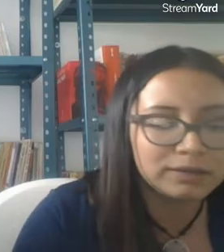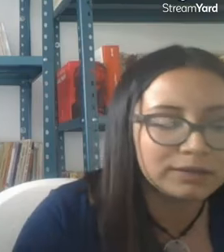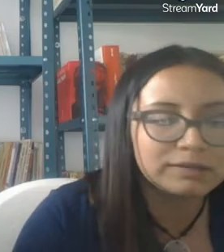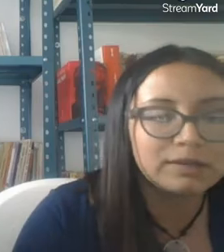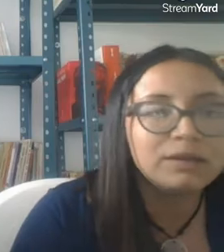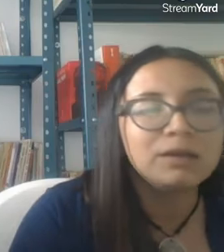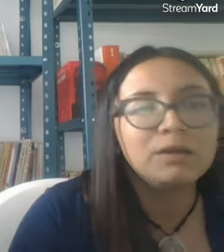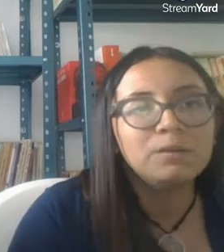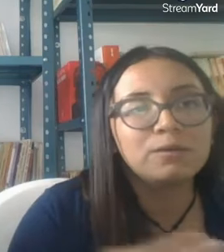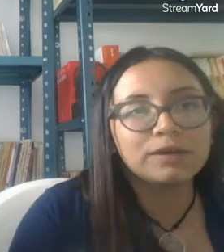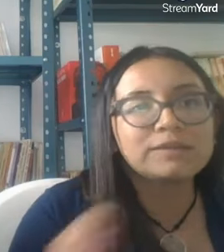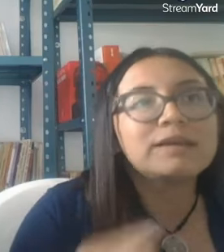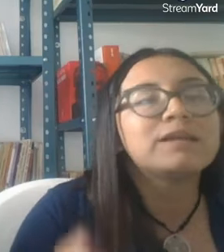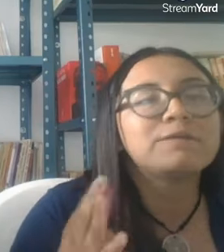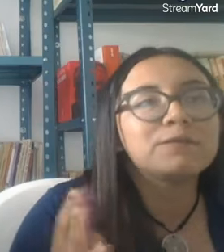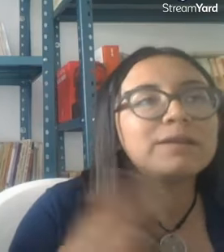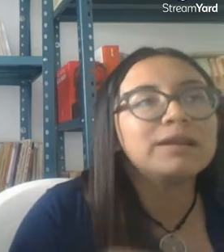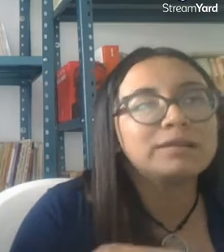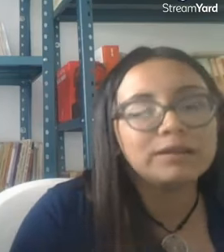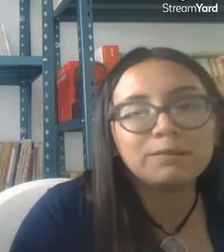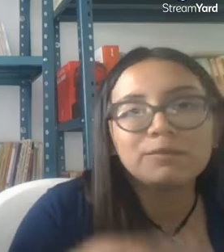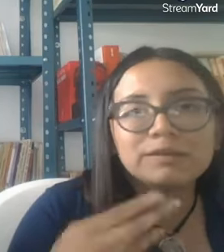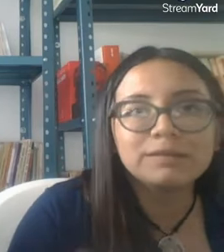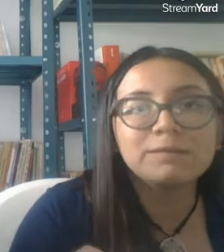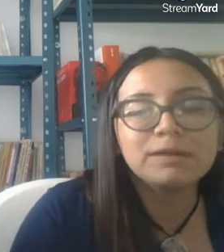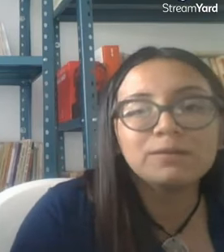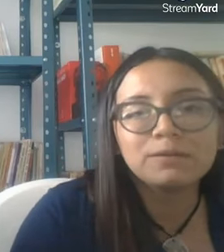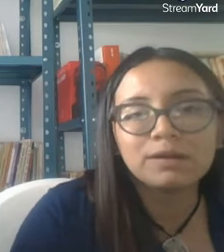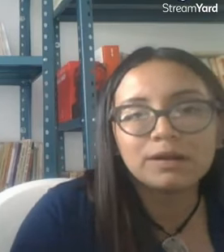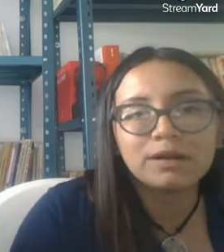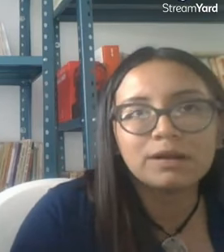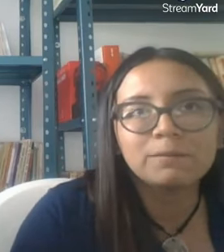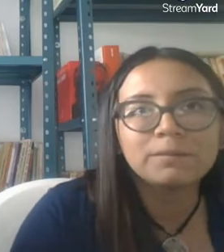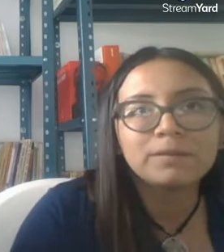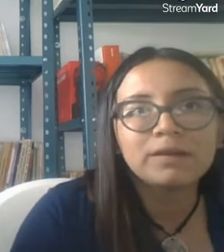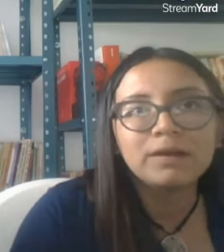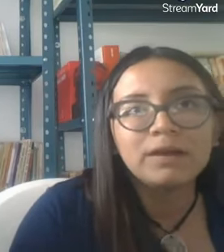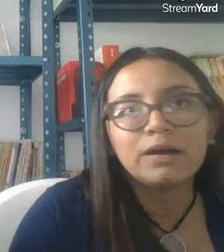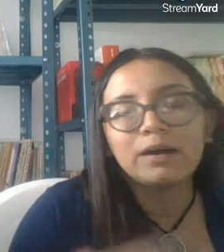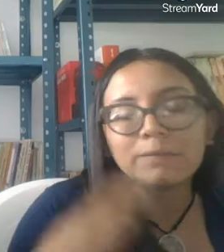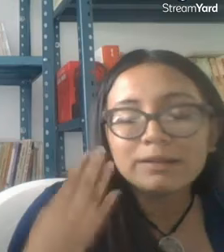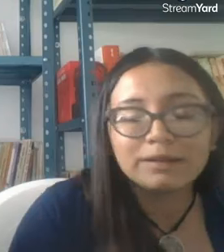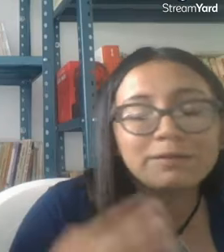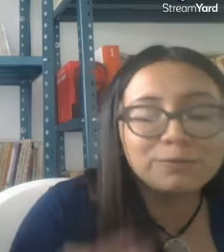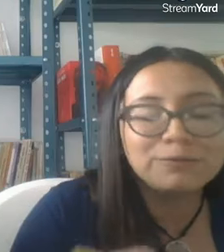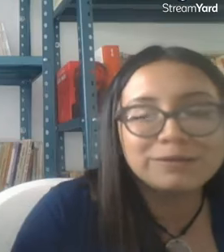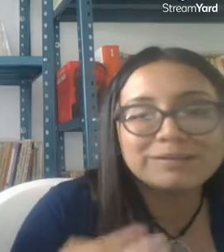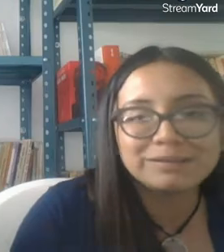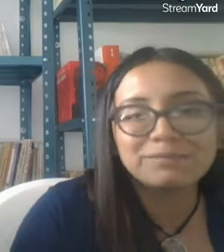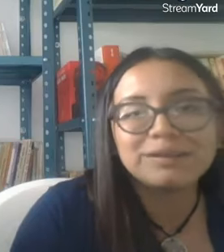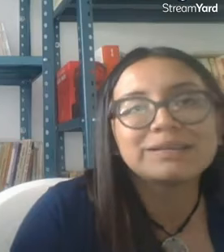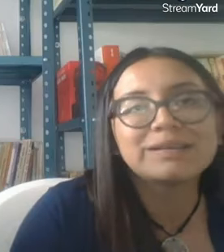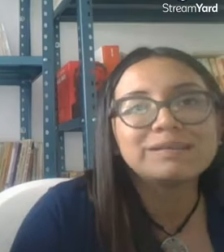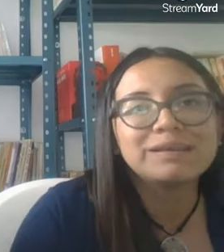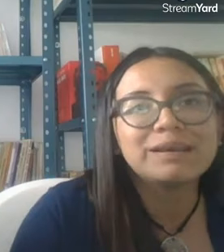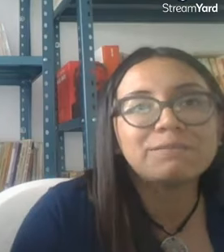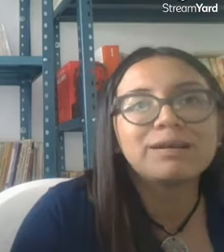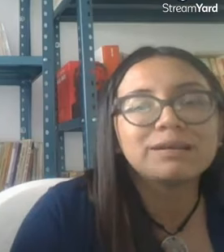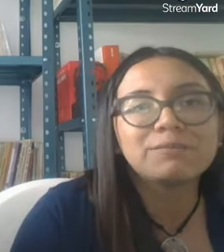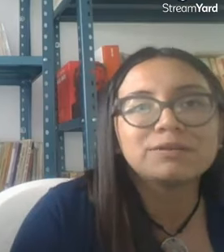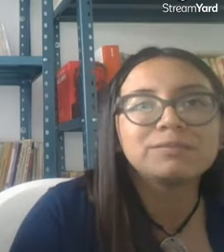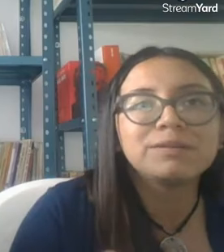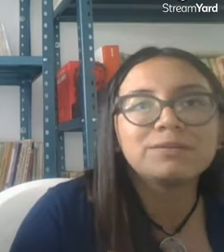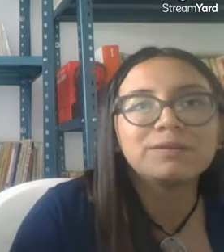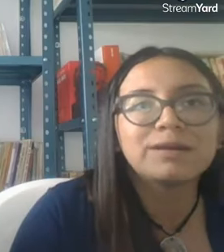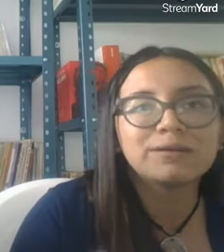del 2013, porque esta reforma eléctrica, pues sí vino a aventajar mucho a esas empresas y